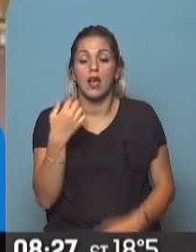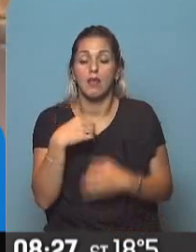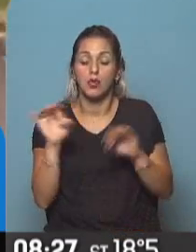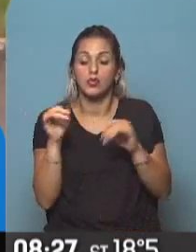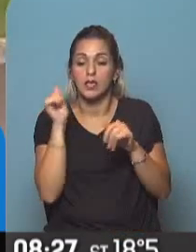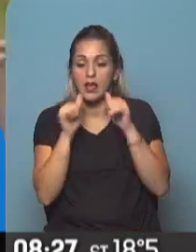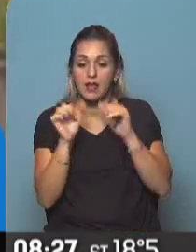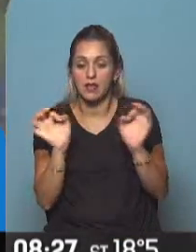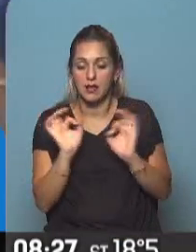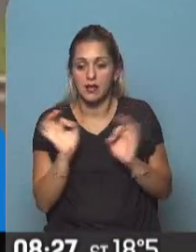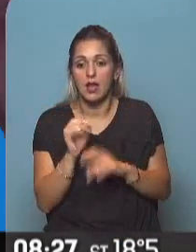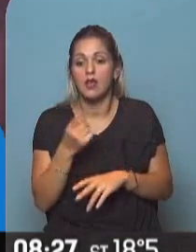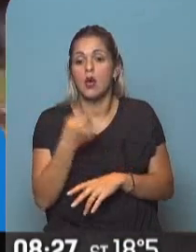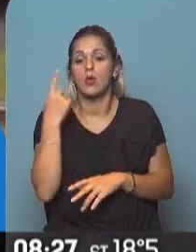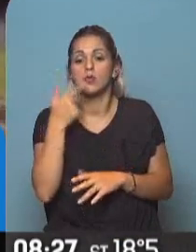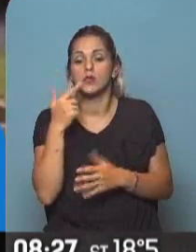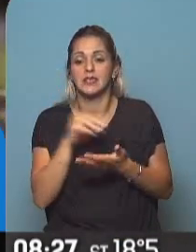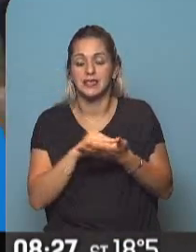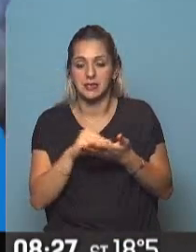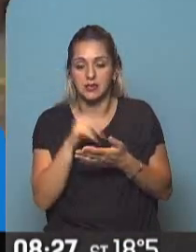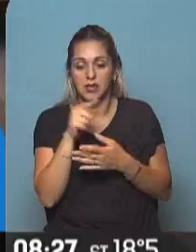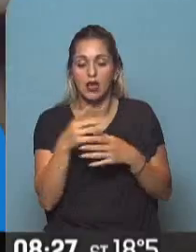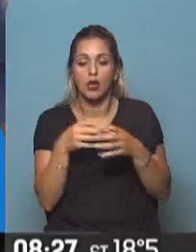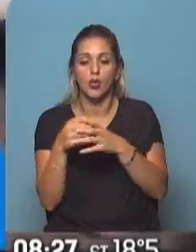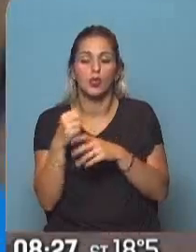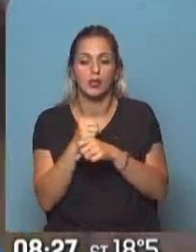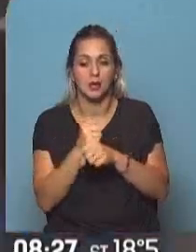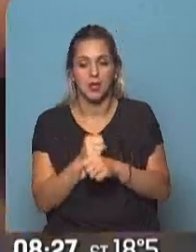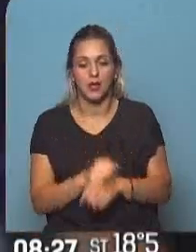un senador del partido de los trabajadores